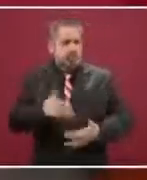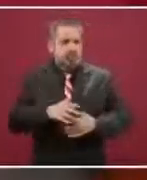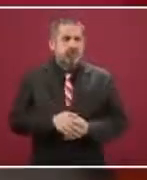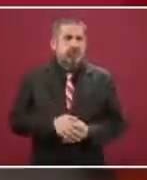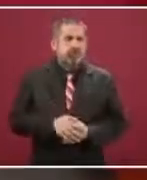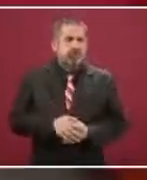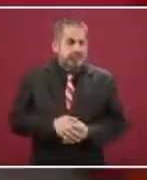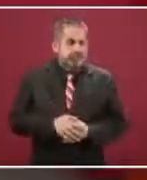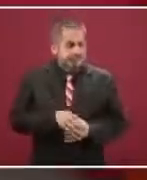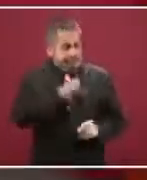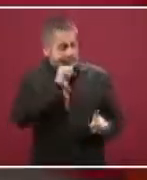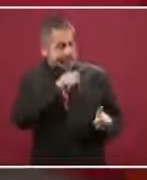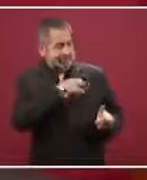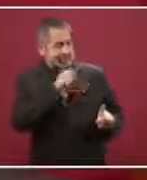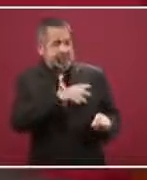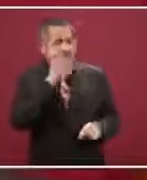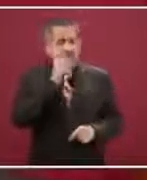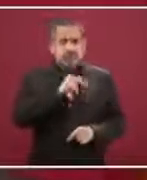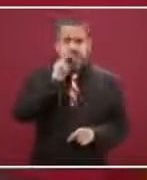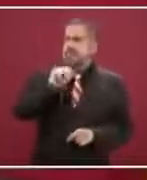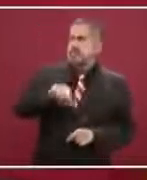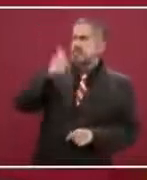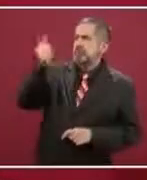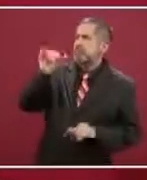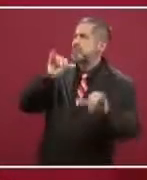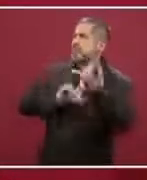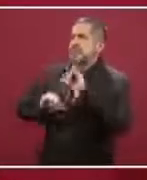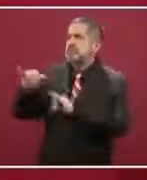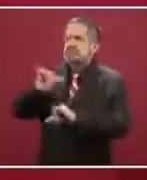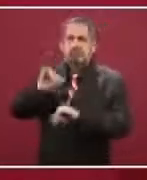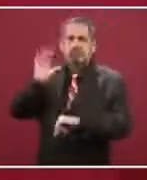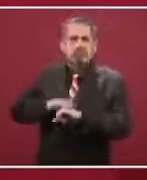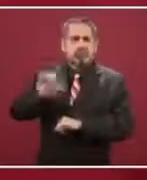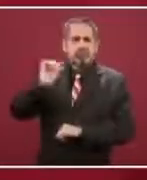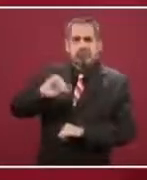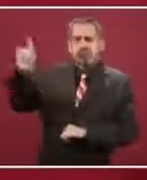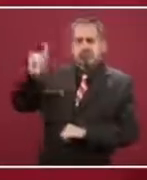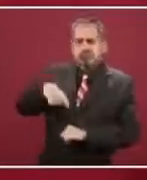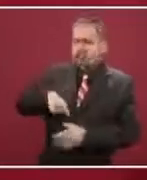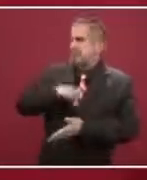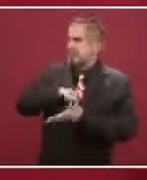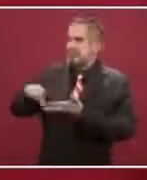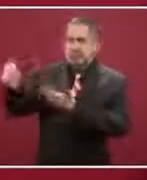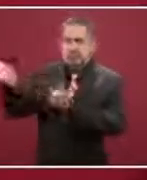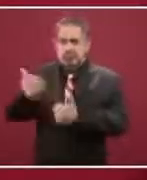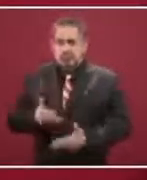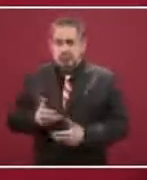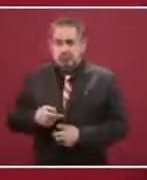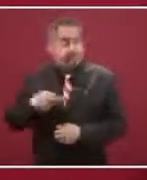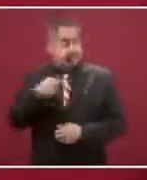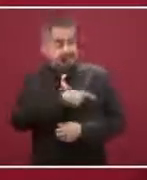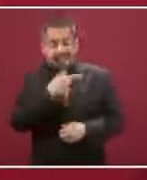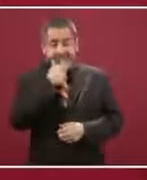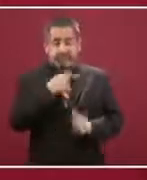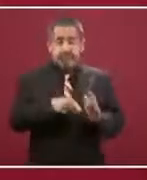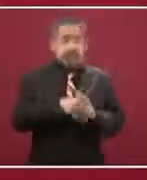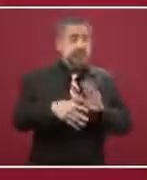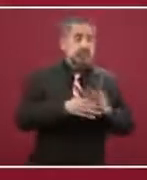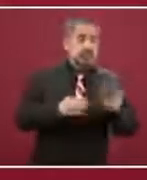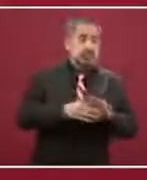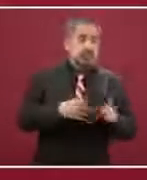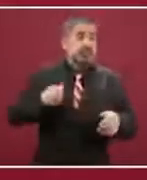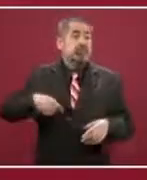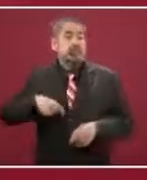afuera, con laboratorios de prestigio. Por eso un periodista dijo que